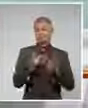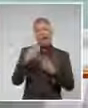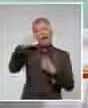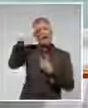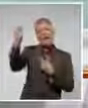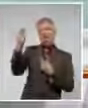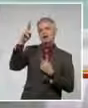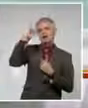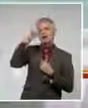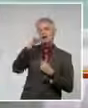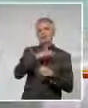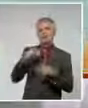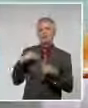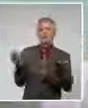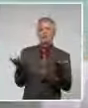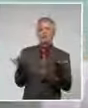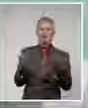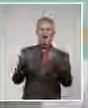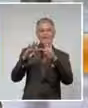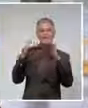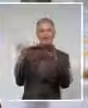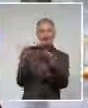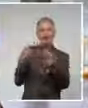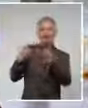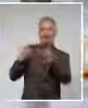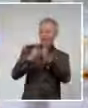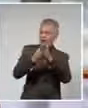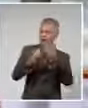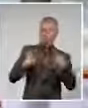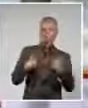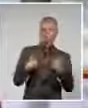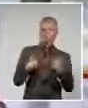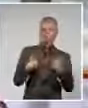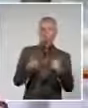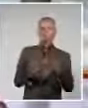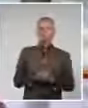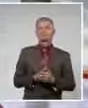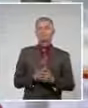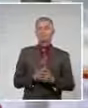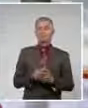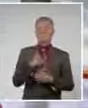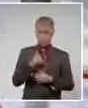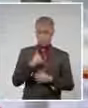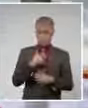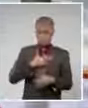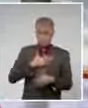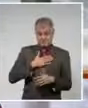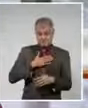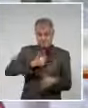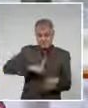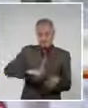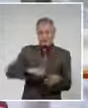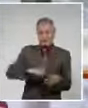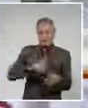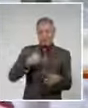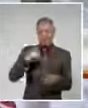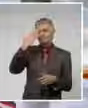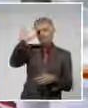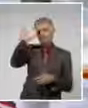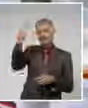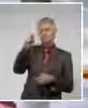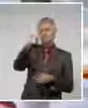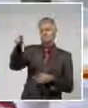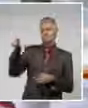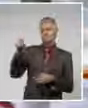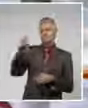médicos, a la familia que me apoyó. Le doy las gracias que hoy mi hijo está bien, no